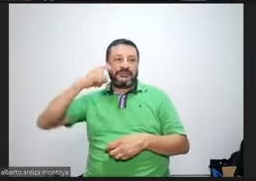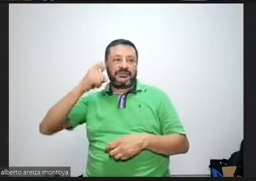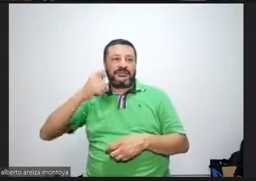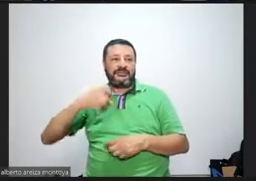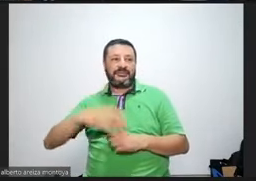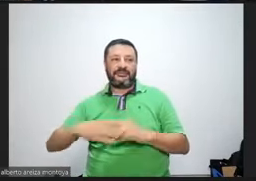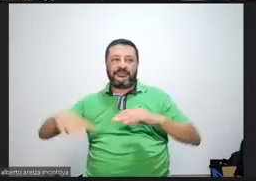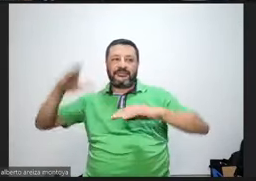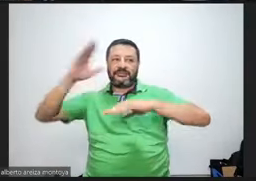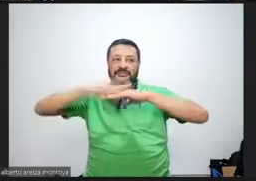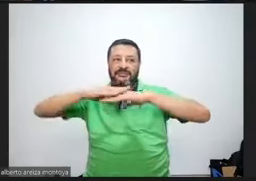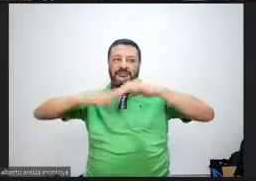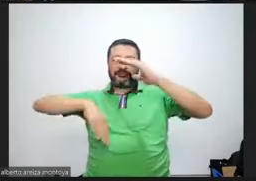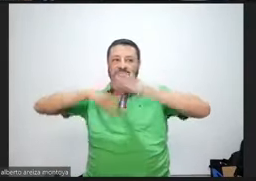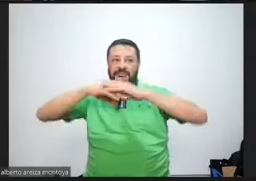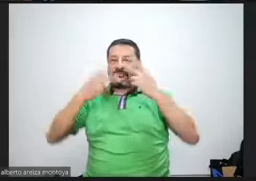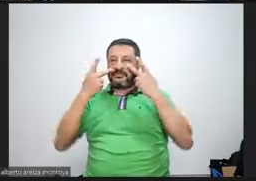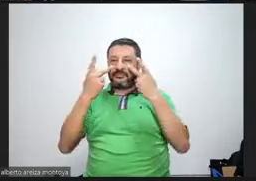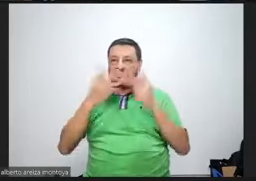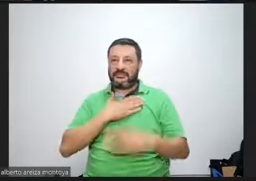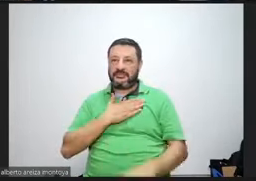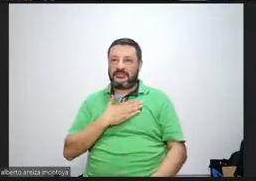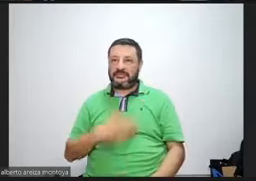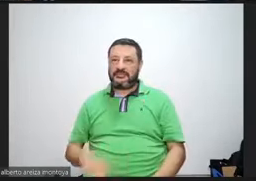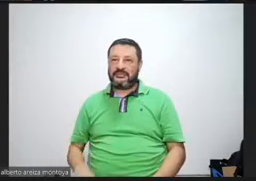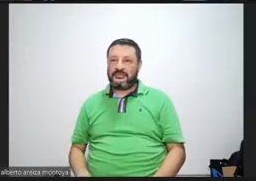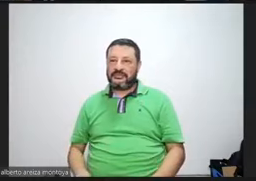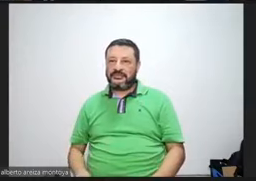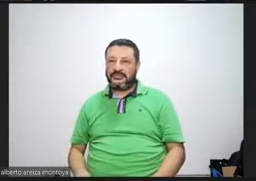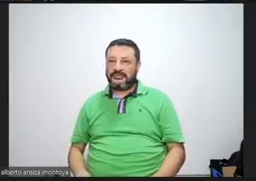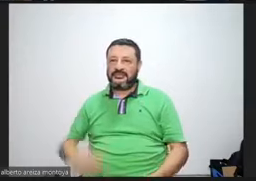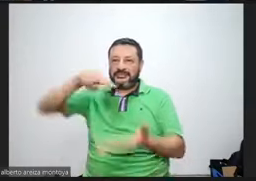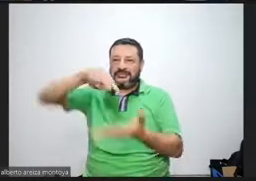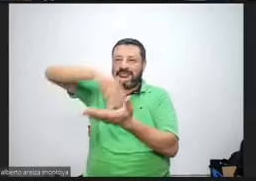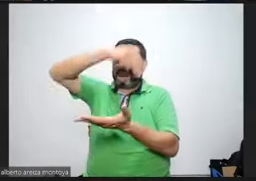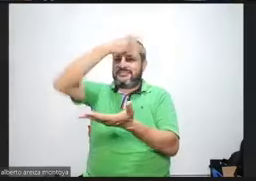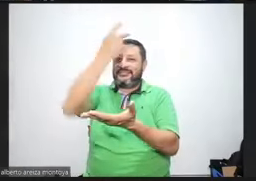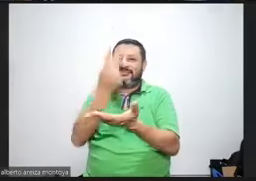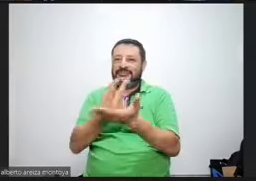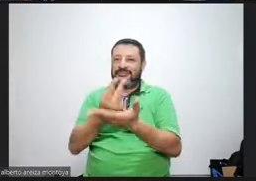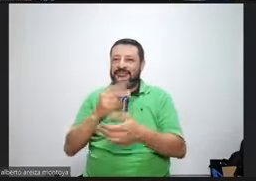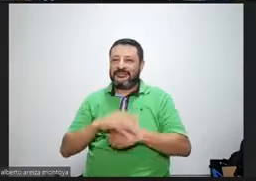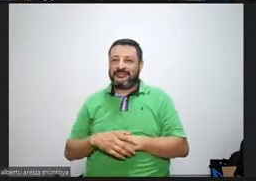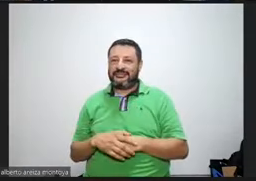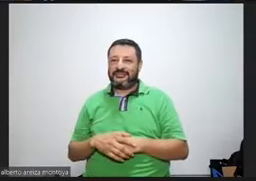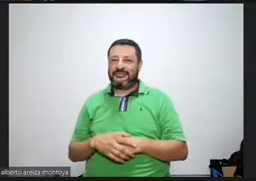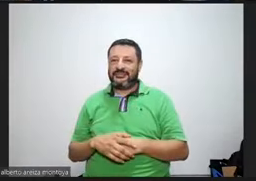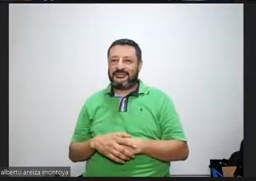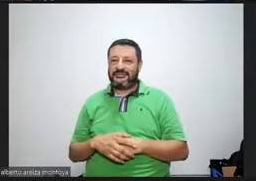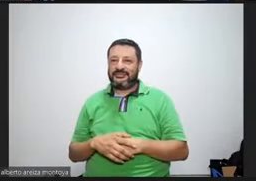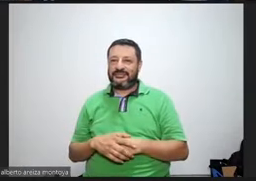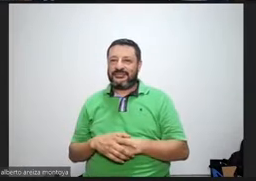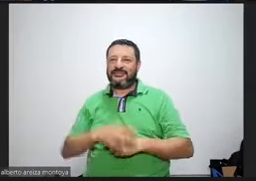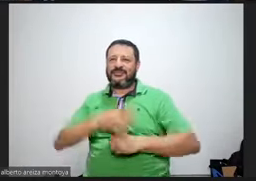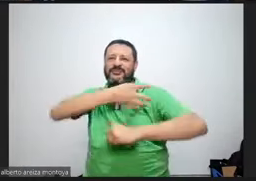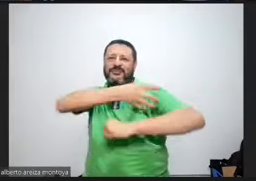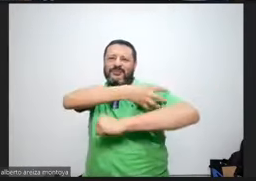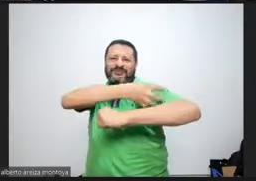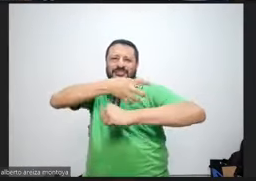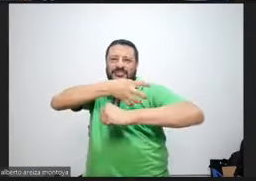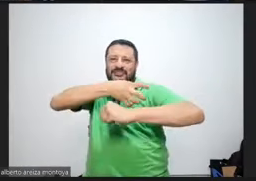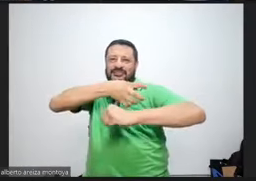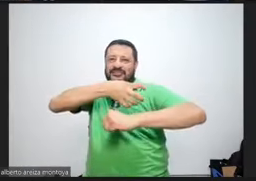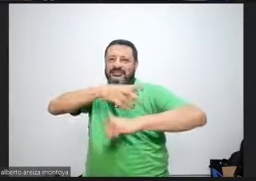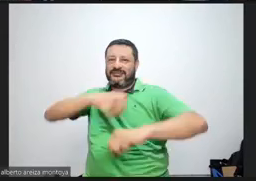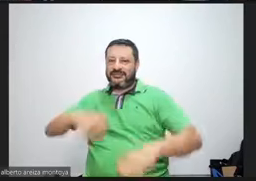desde mi punto de vista, ¿cierto? Pero la gimnasia tiene algo y es que tú tienes que ser fuerte, muy fuerte, o sea,